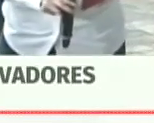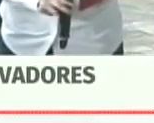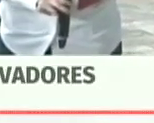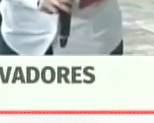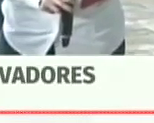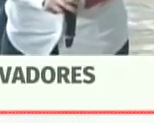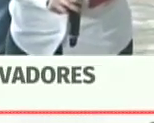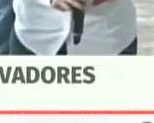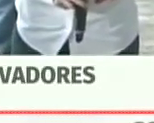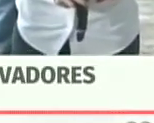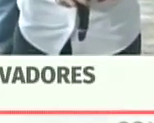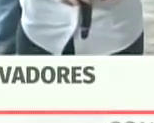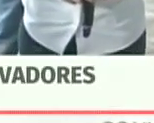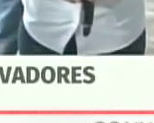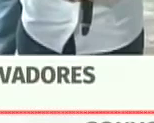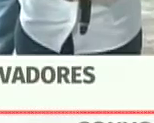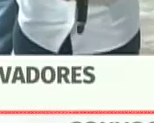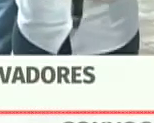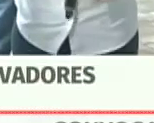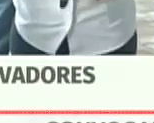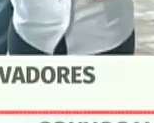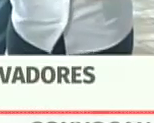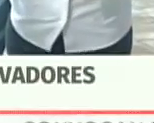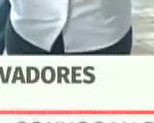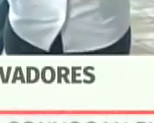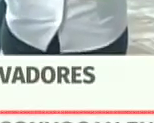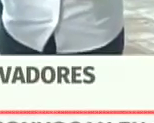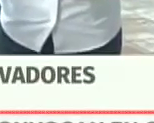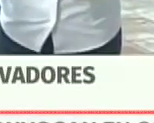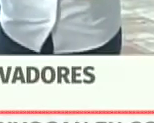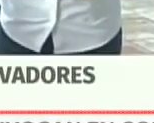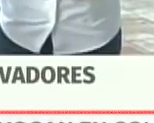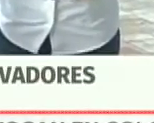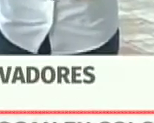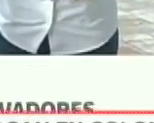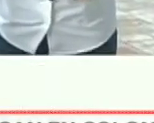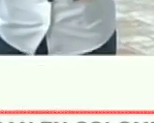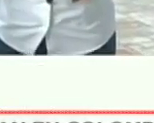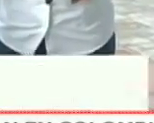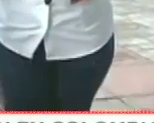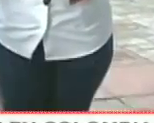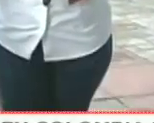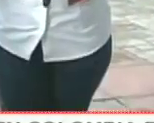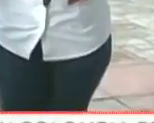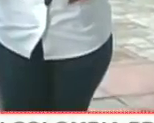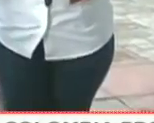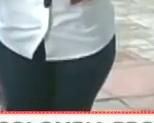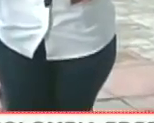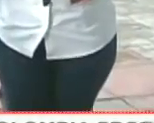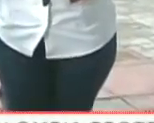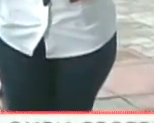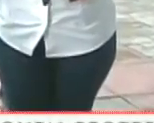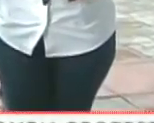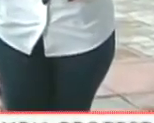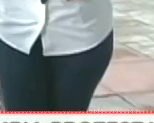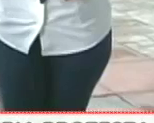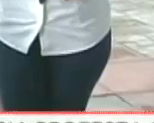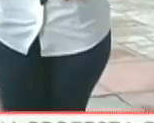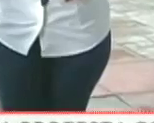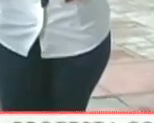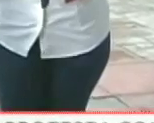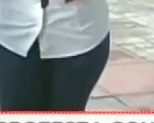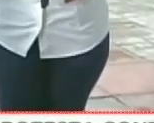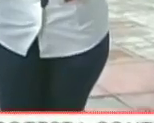Tecnología, articulado al equipo económico, al equipo social, a través del Consejo Científico Nacional. Y todas